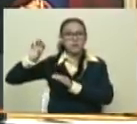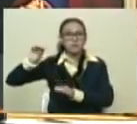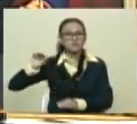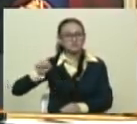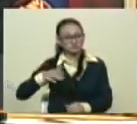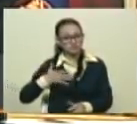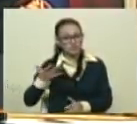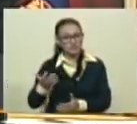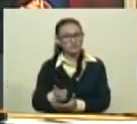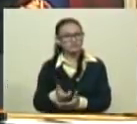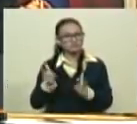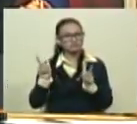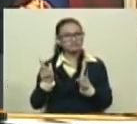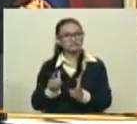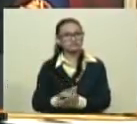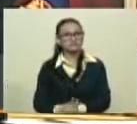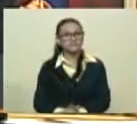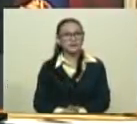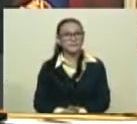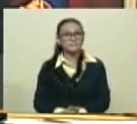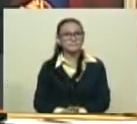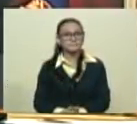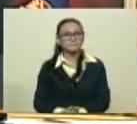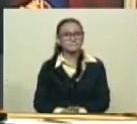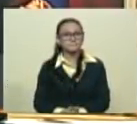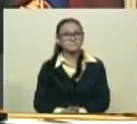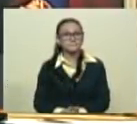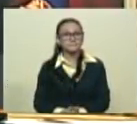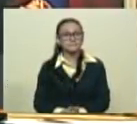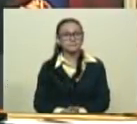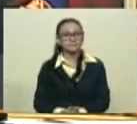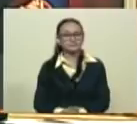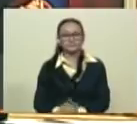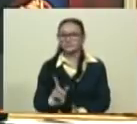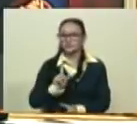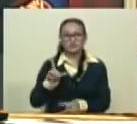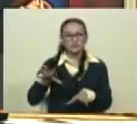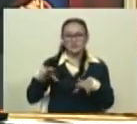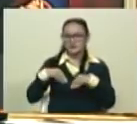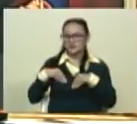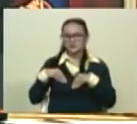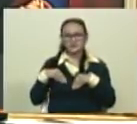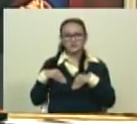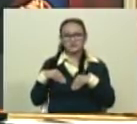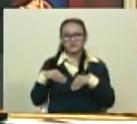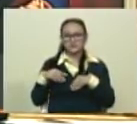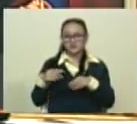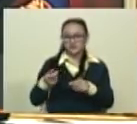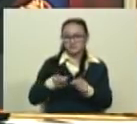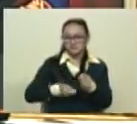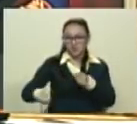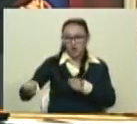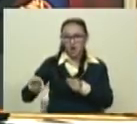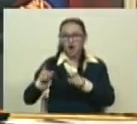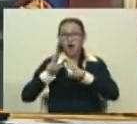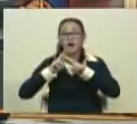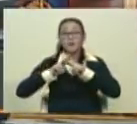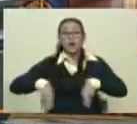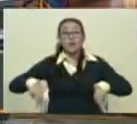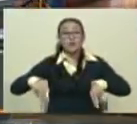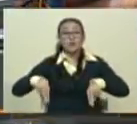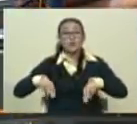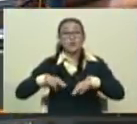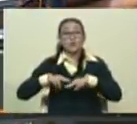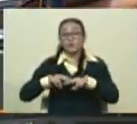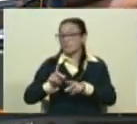está, donde se declara improcedente el recurso de nulidad